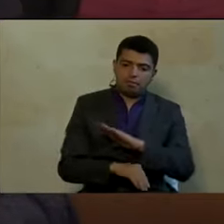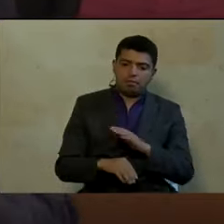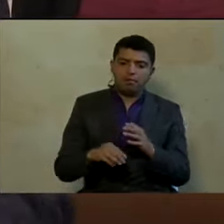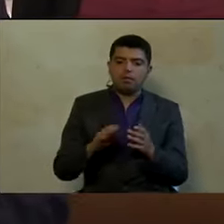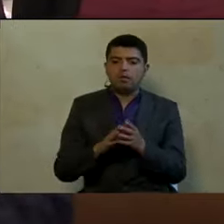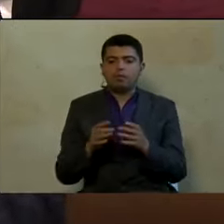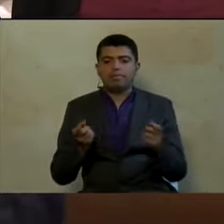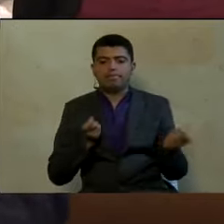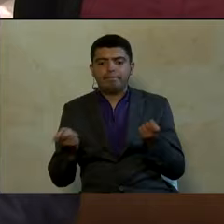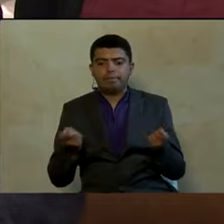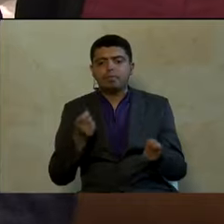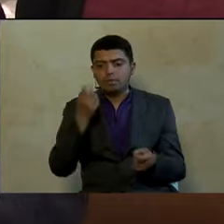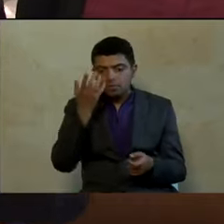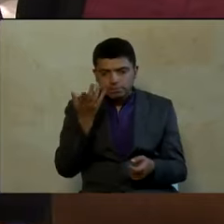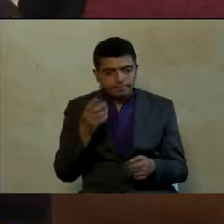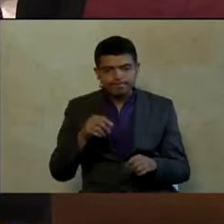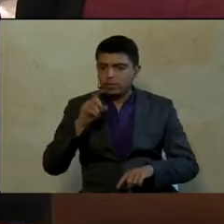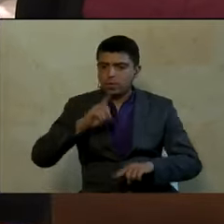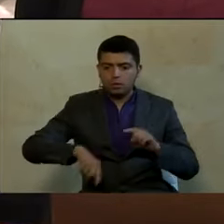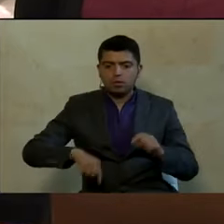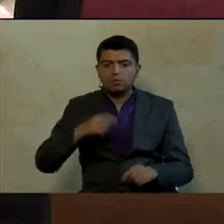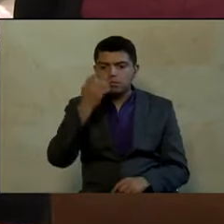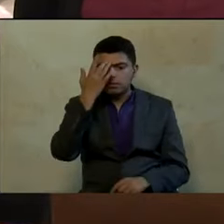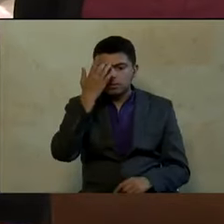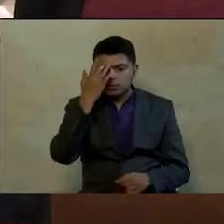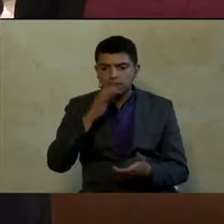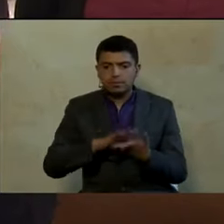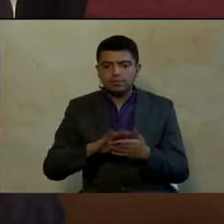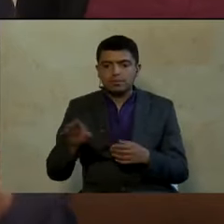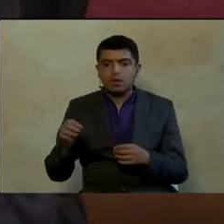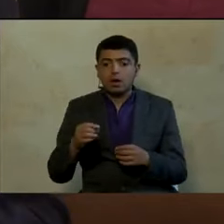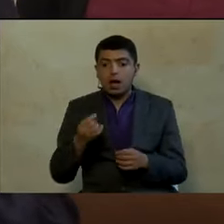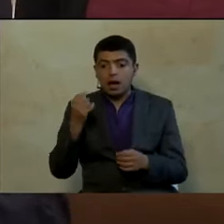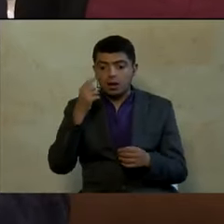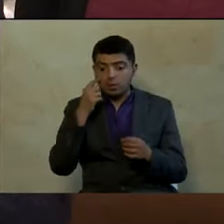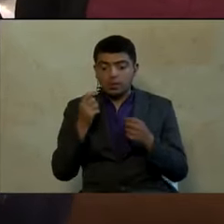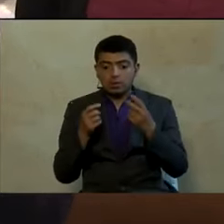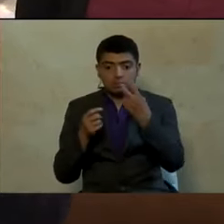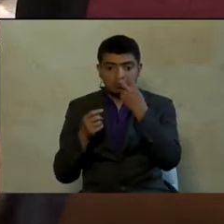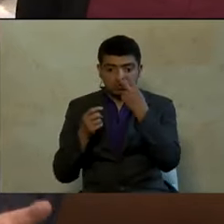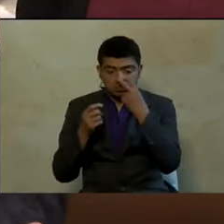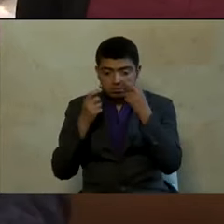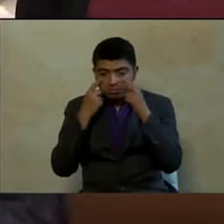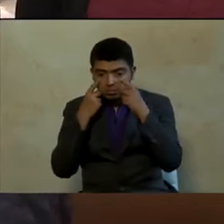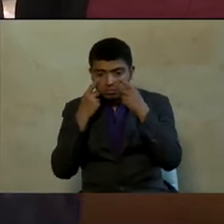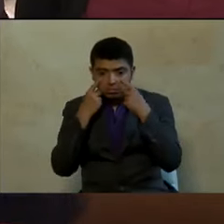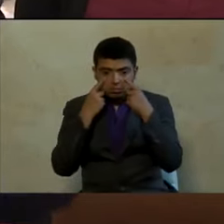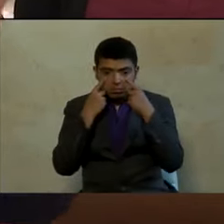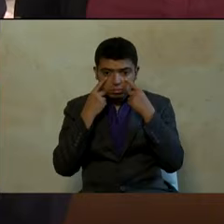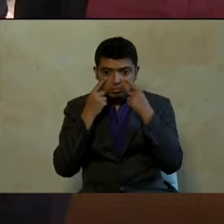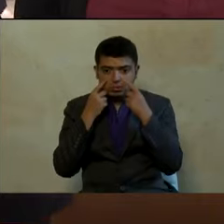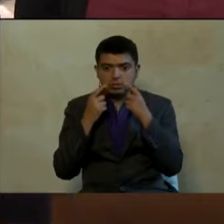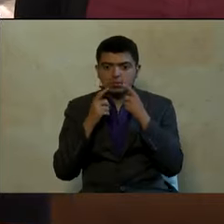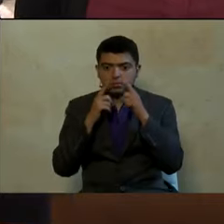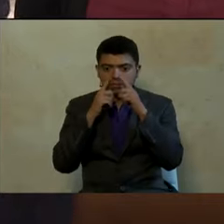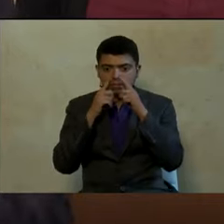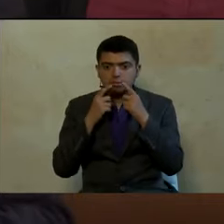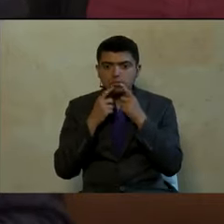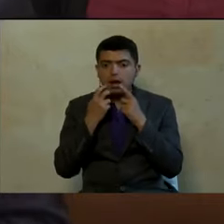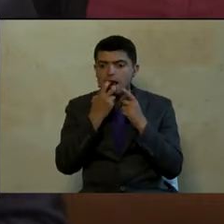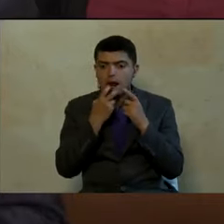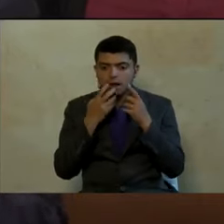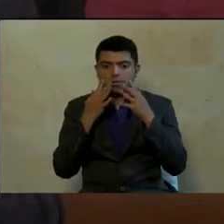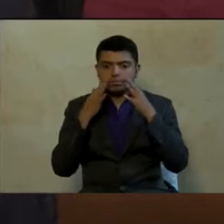podido Por qué Porque un ó logo hace cirugía estética unot un otorrino hace